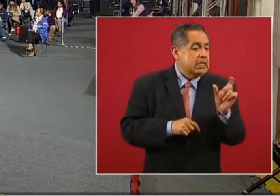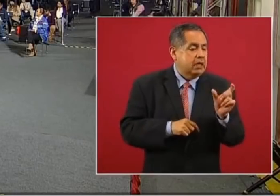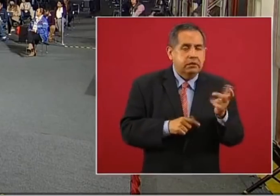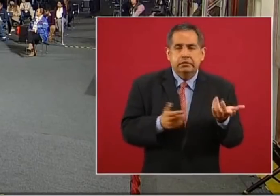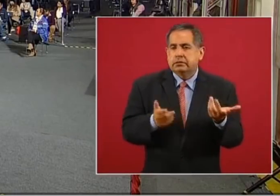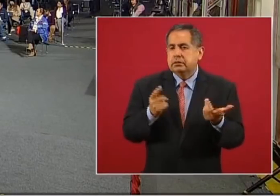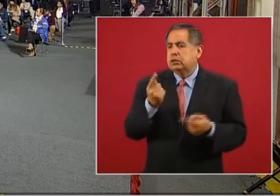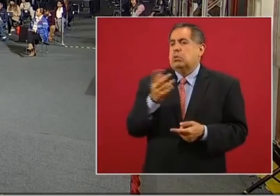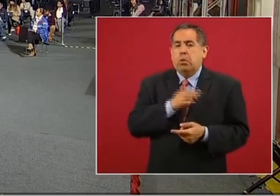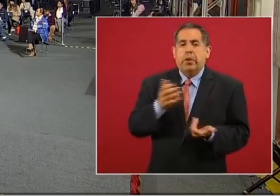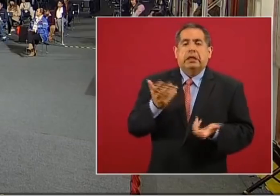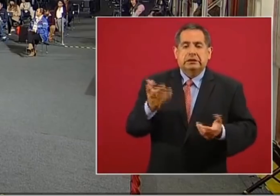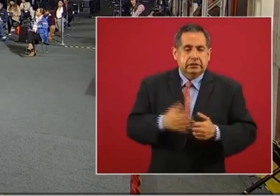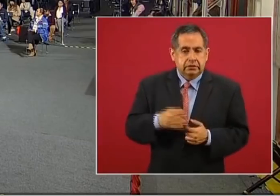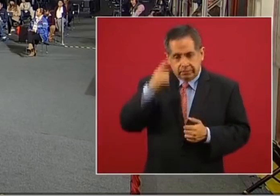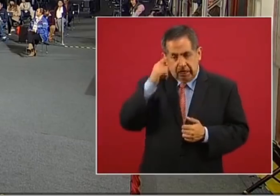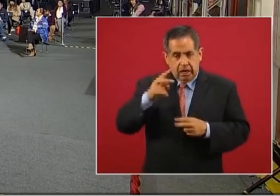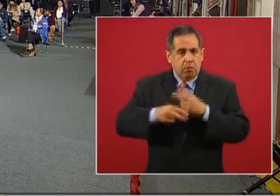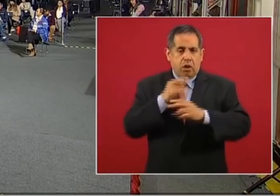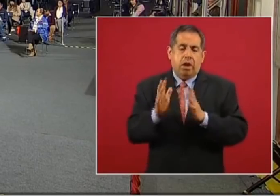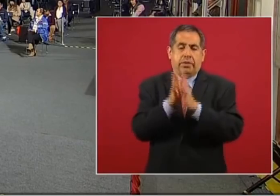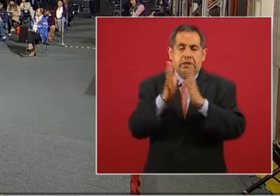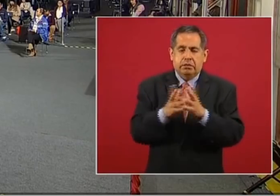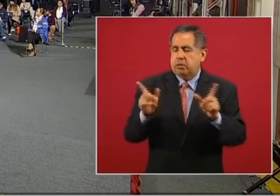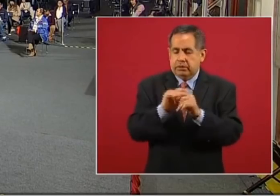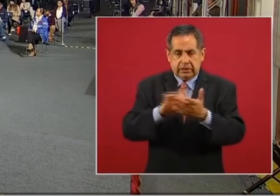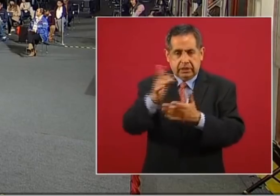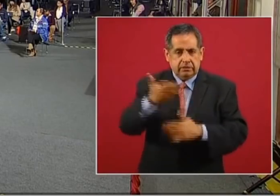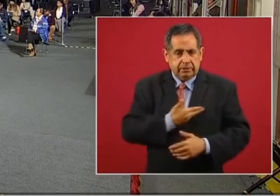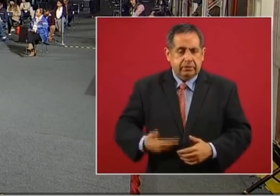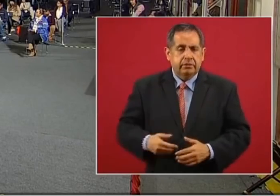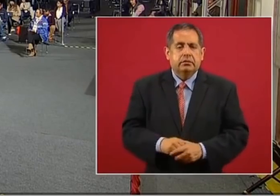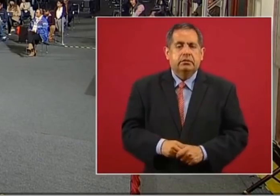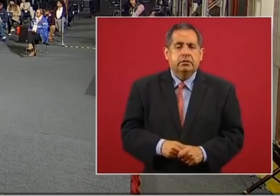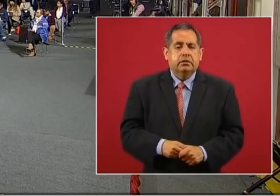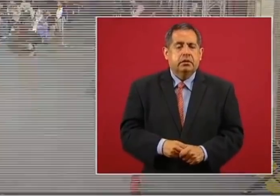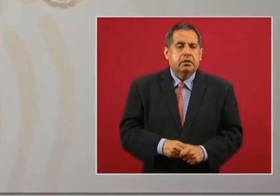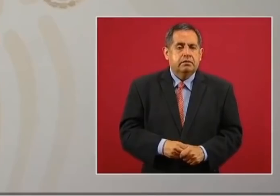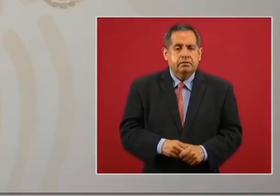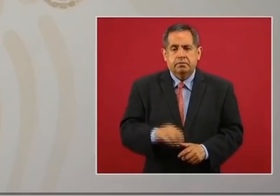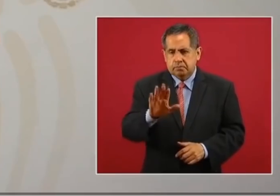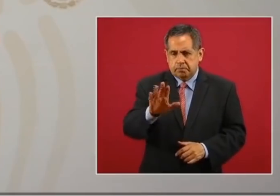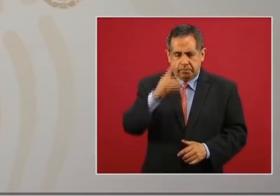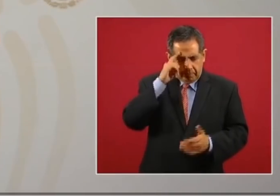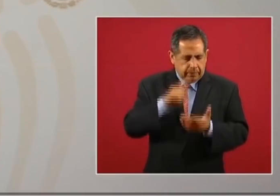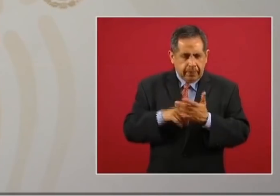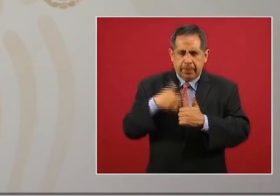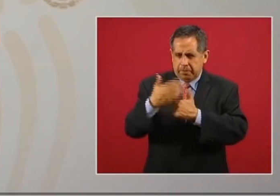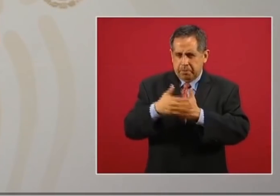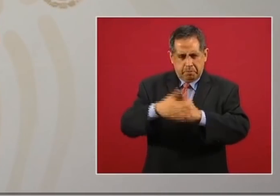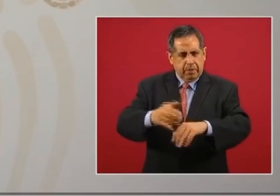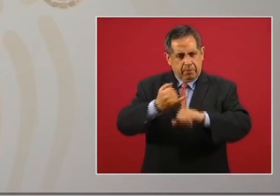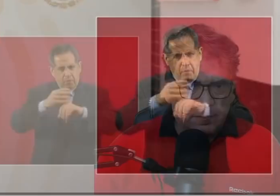qué pueden hacer para poder participar en esto. Gracias, presidente. Sí, yo creo que va a haber cada vez más